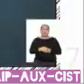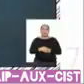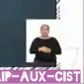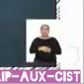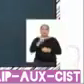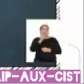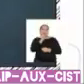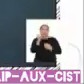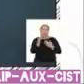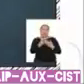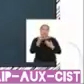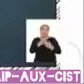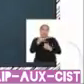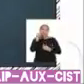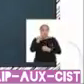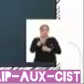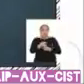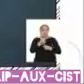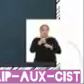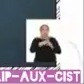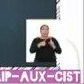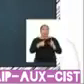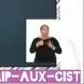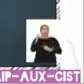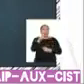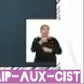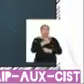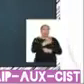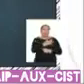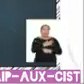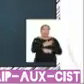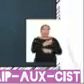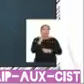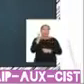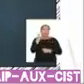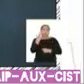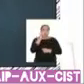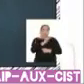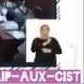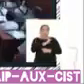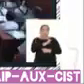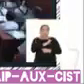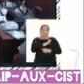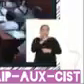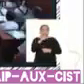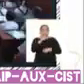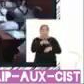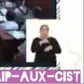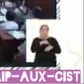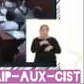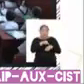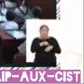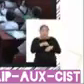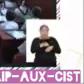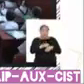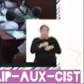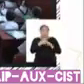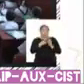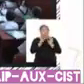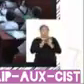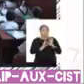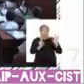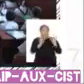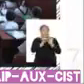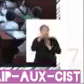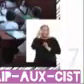No es fácil, ¿no? Pero están en quinto de primaria, todavía tienen tiempo. Pero es importante que ya vayan